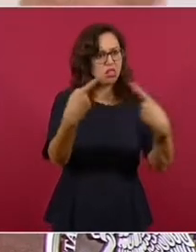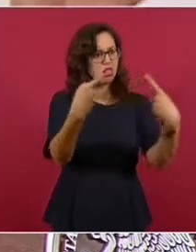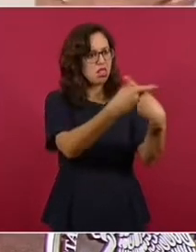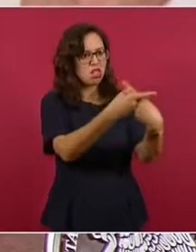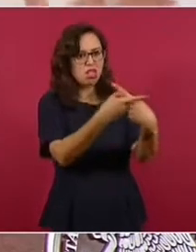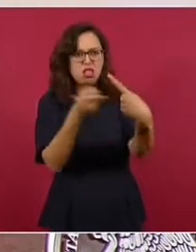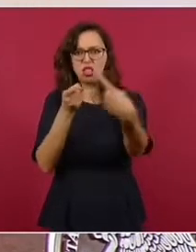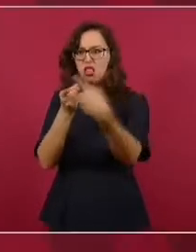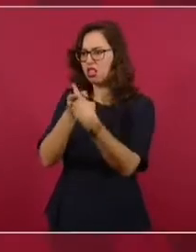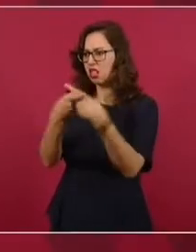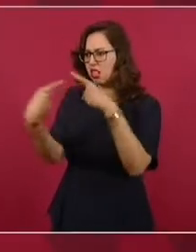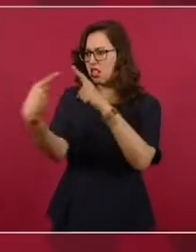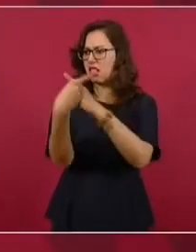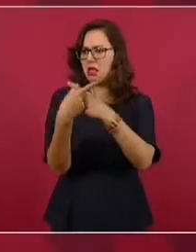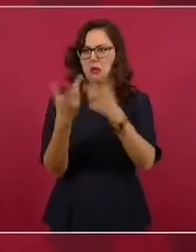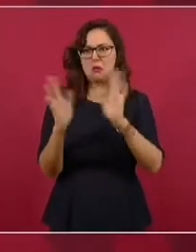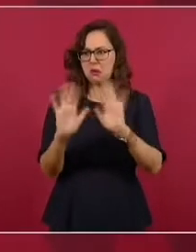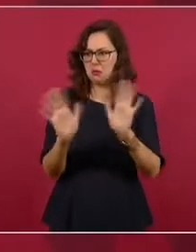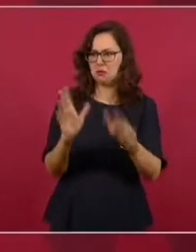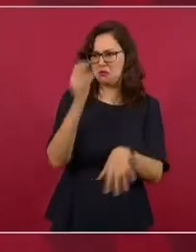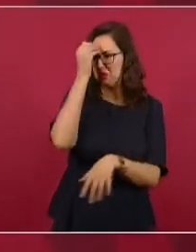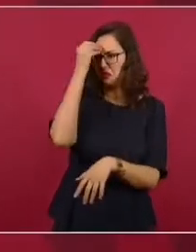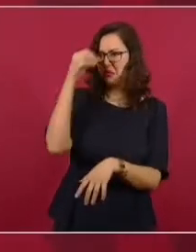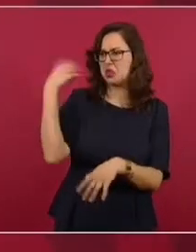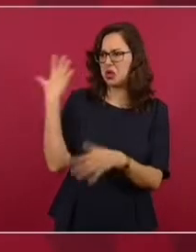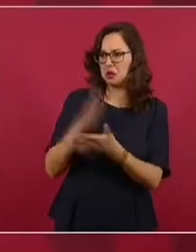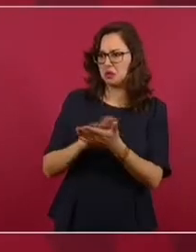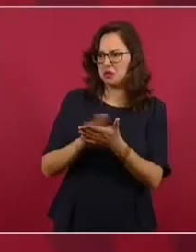ya hemos visto aquí